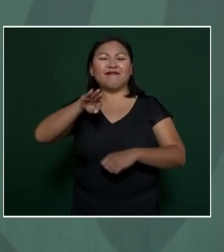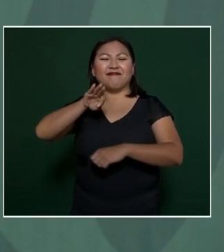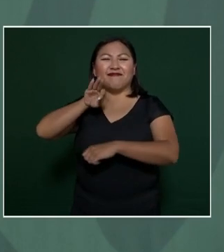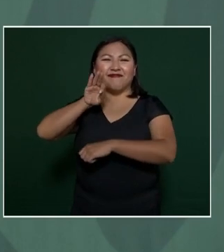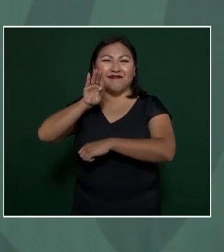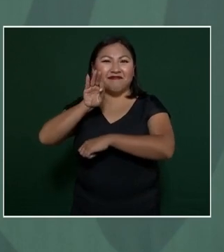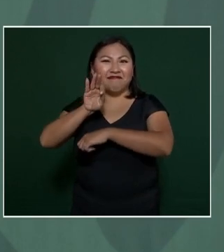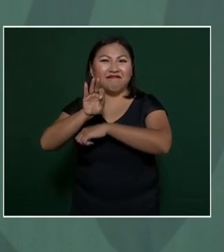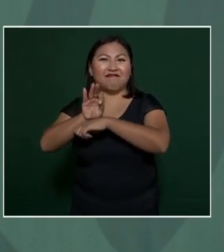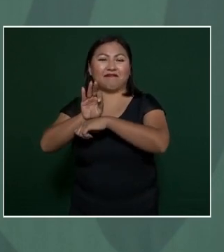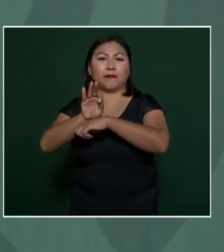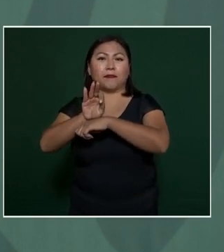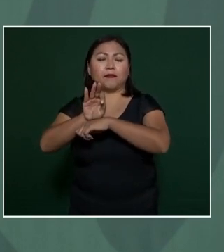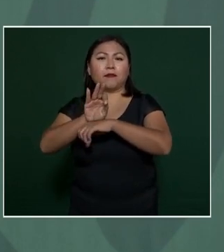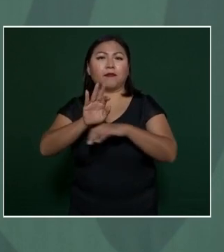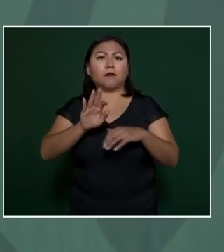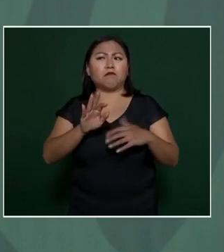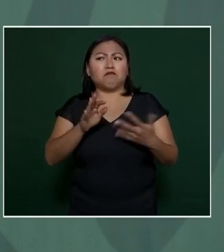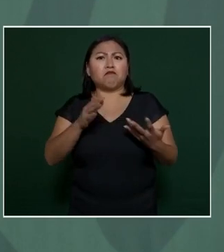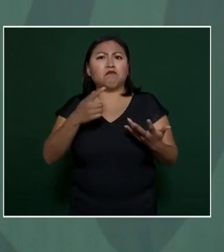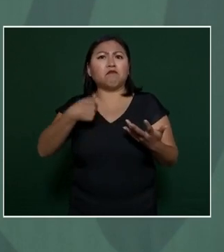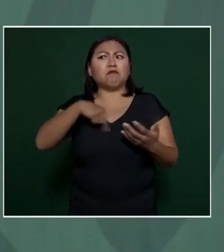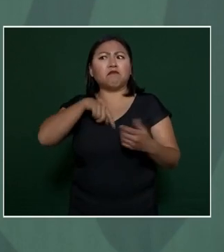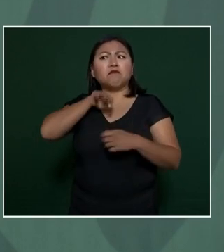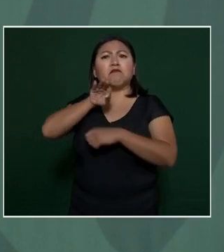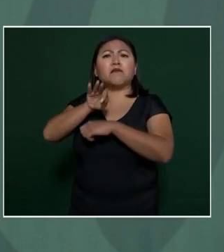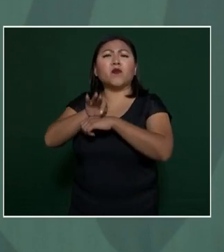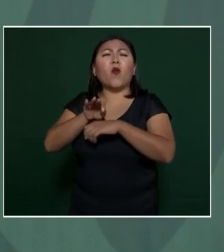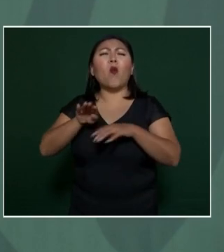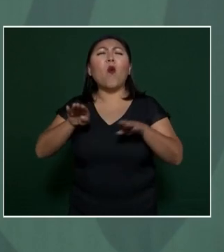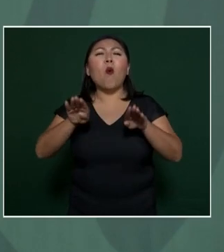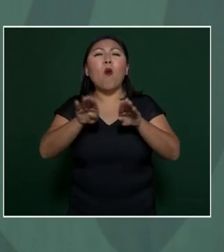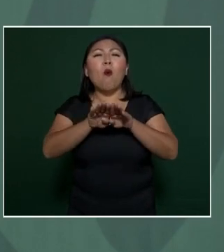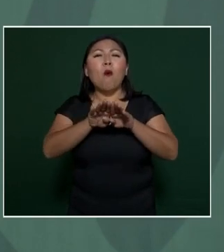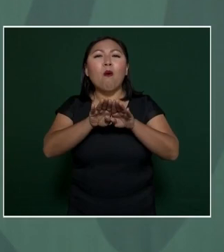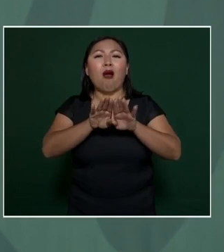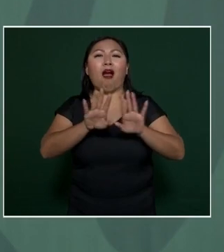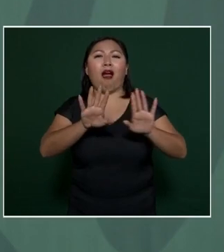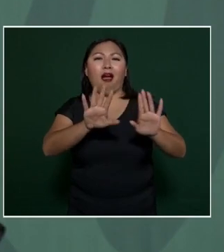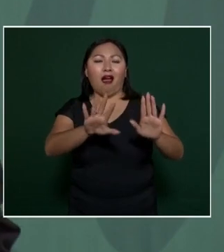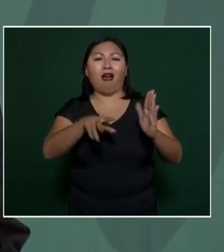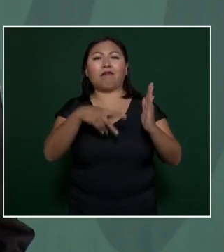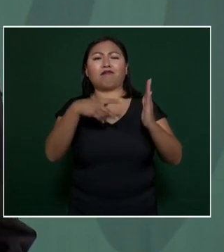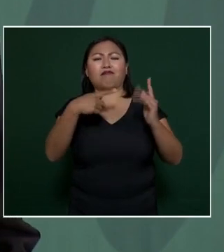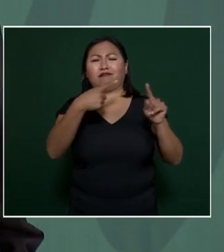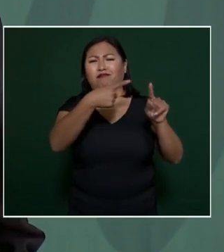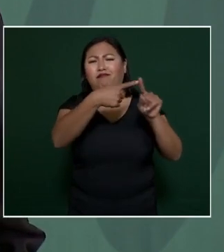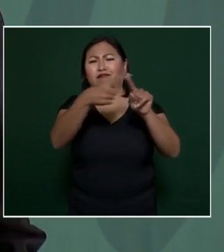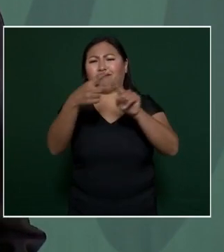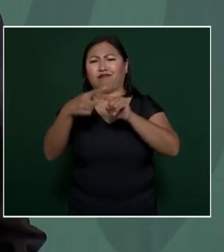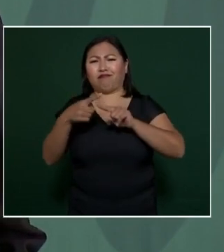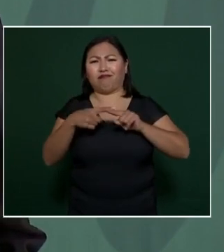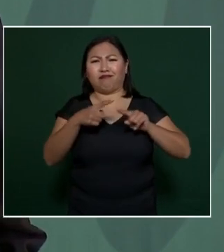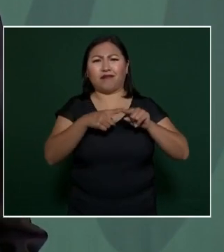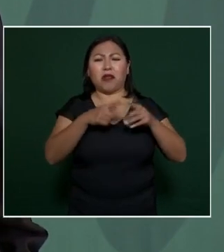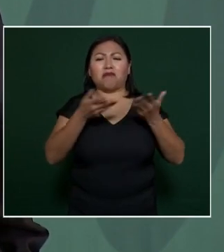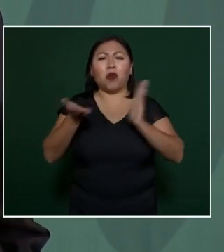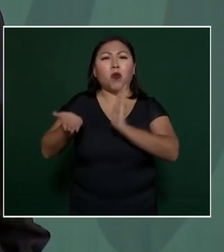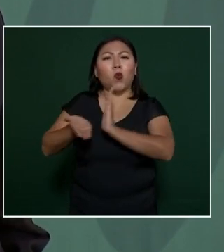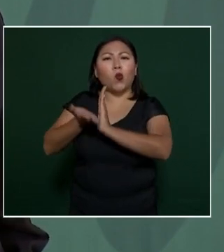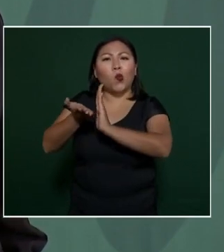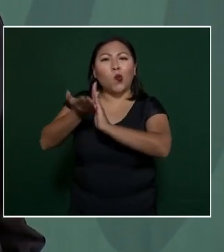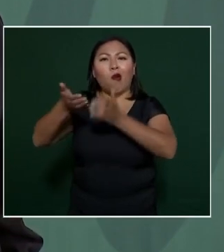California con programas de bienestar con Obras Públicas